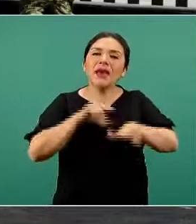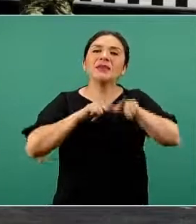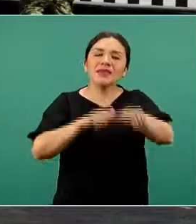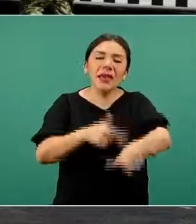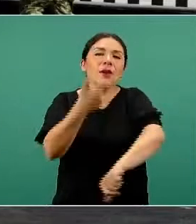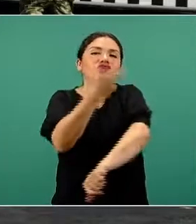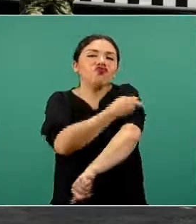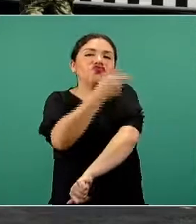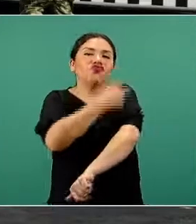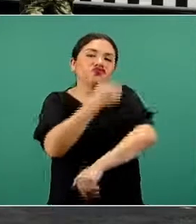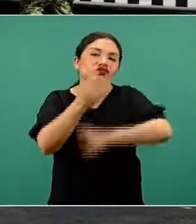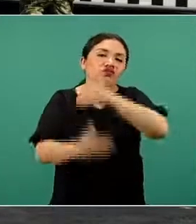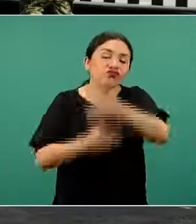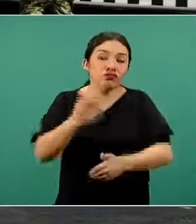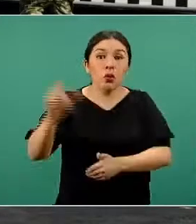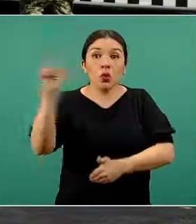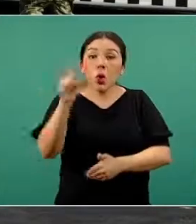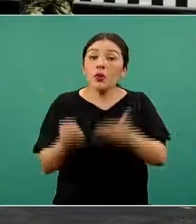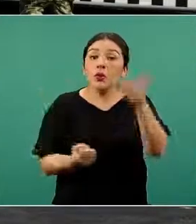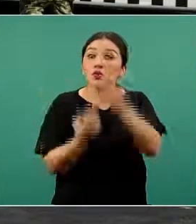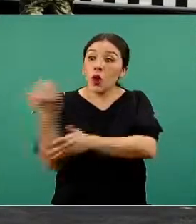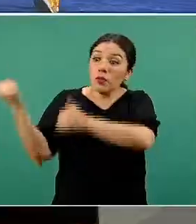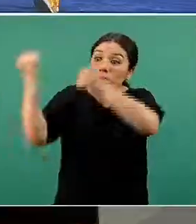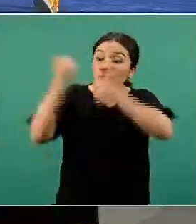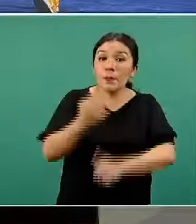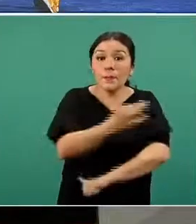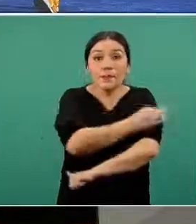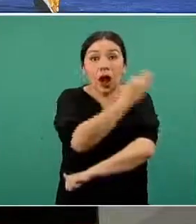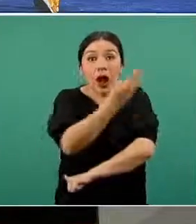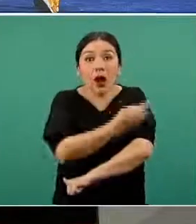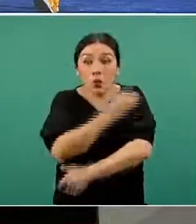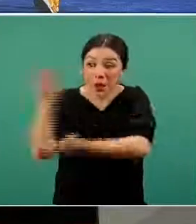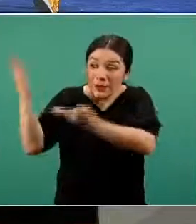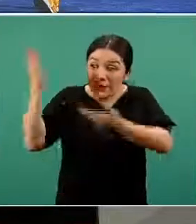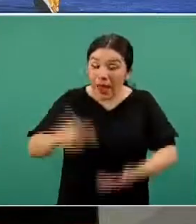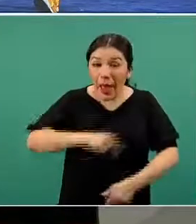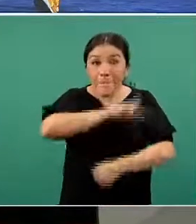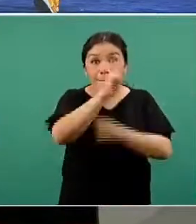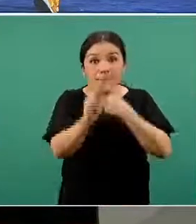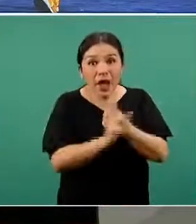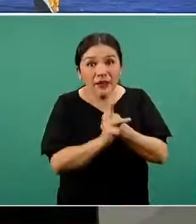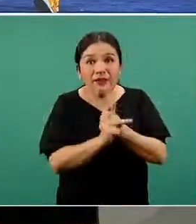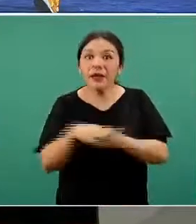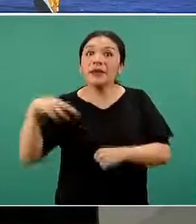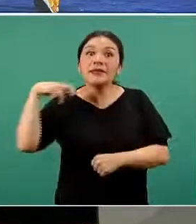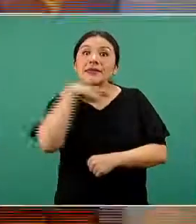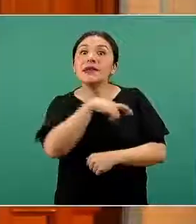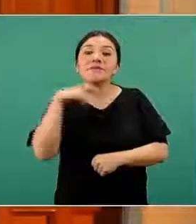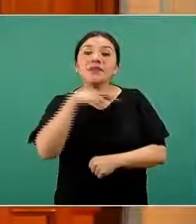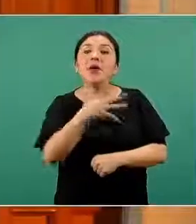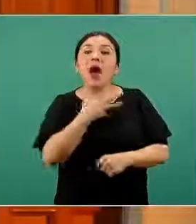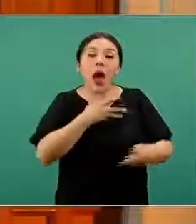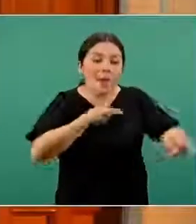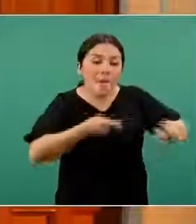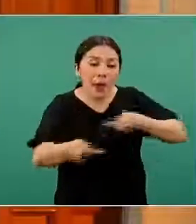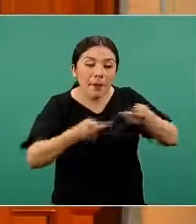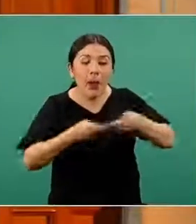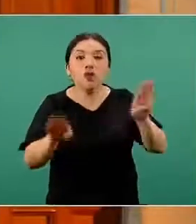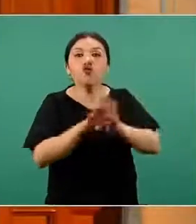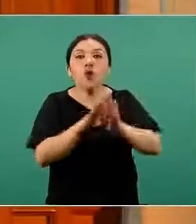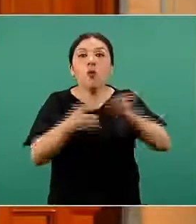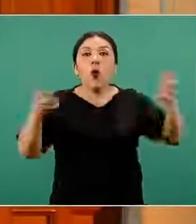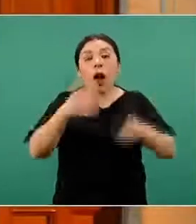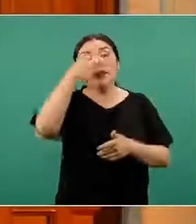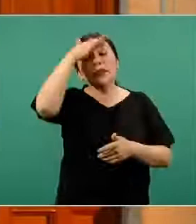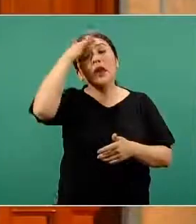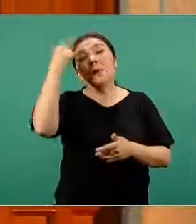aplicando, y recordemos, cada vez que hay nuevas vacunas que llegan a nuestro país, inmediatamente se tiene justamente esta estrategia